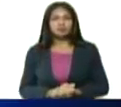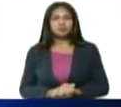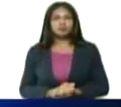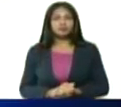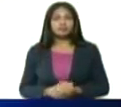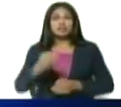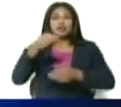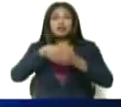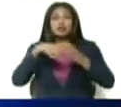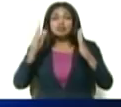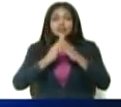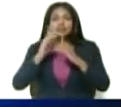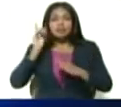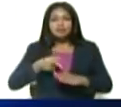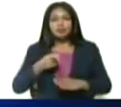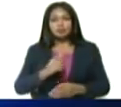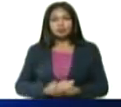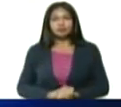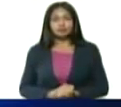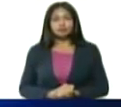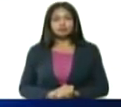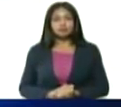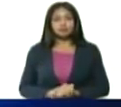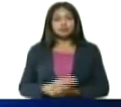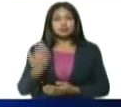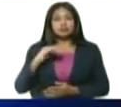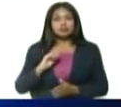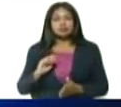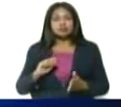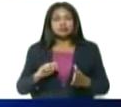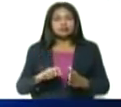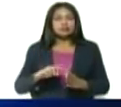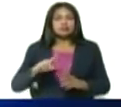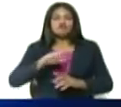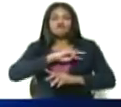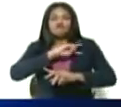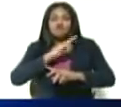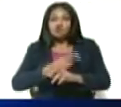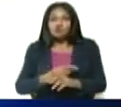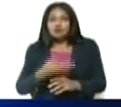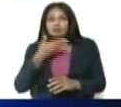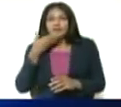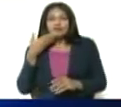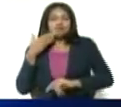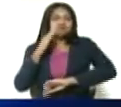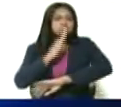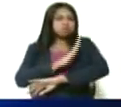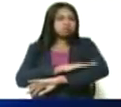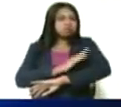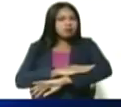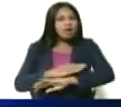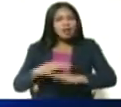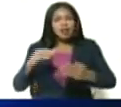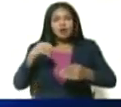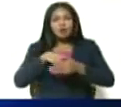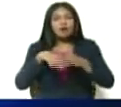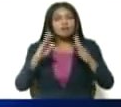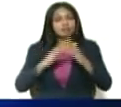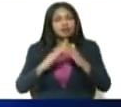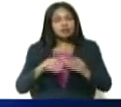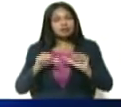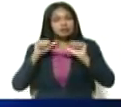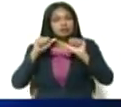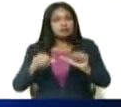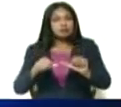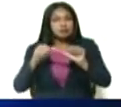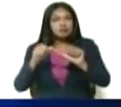cuarentena. Hay que apretar la cuarentena, hay que mejorar la cuarentena, hay que seguir haciendo